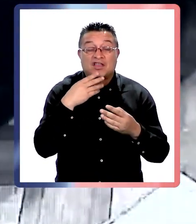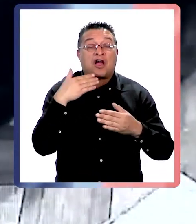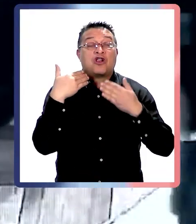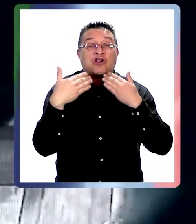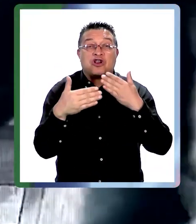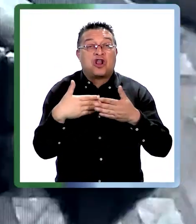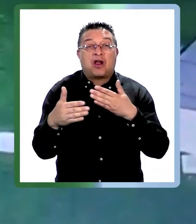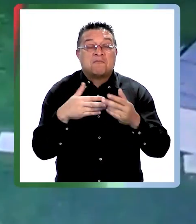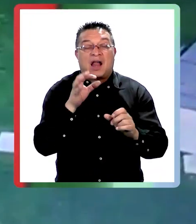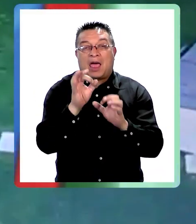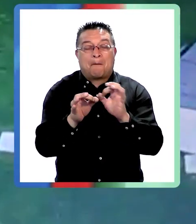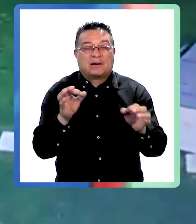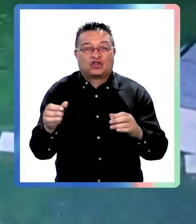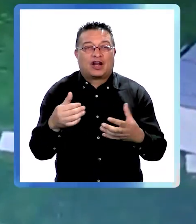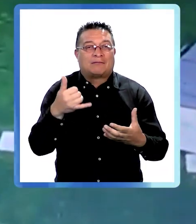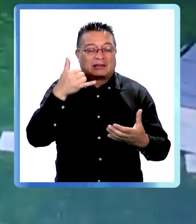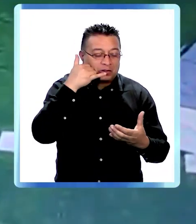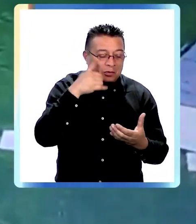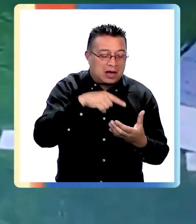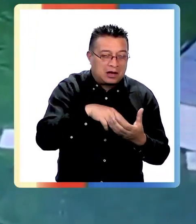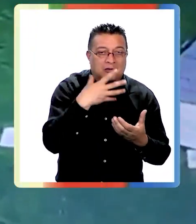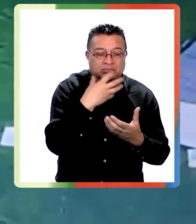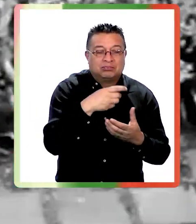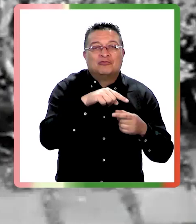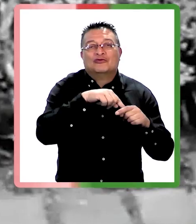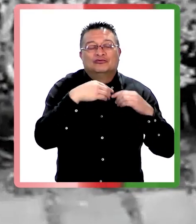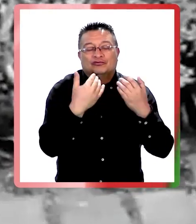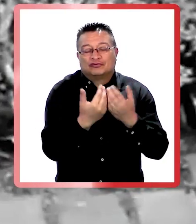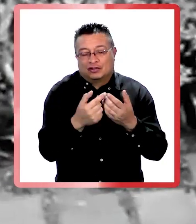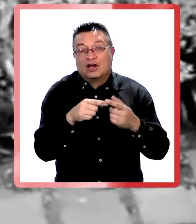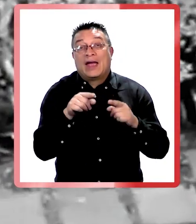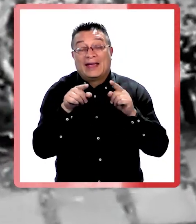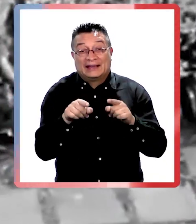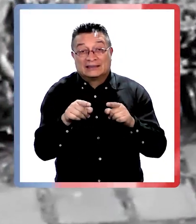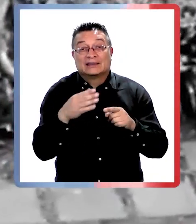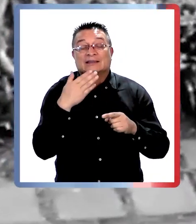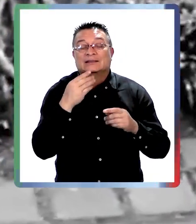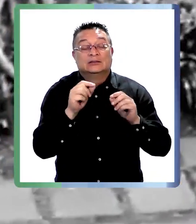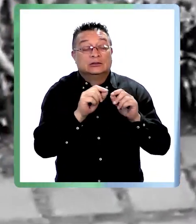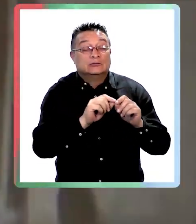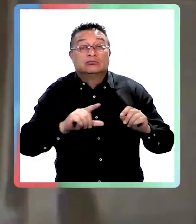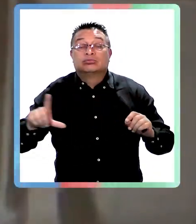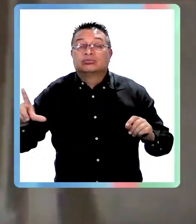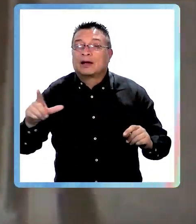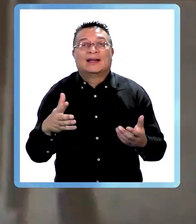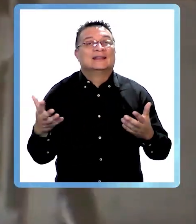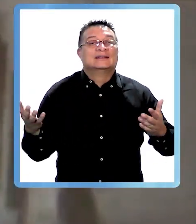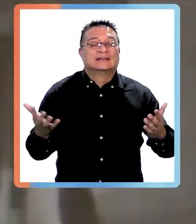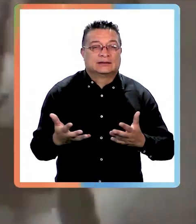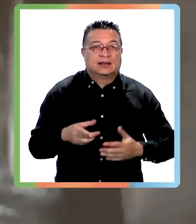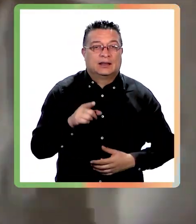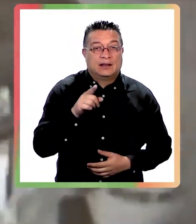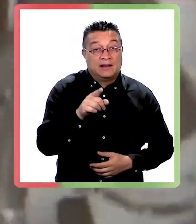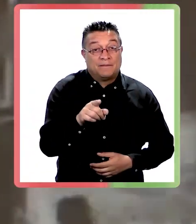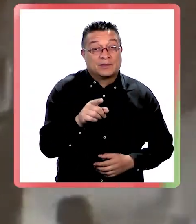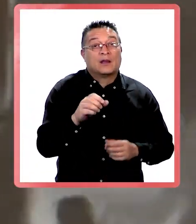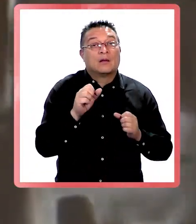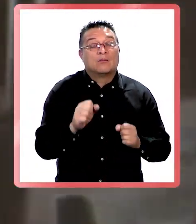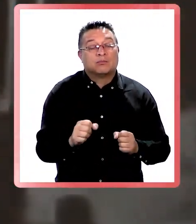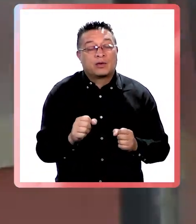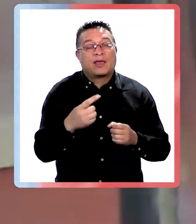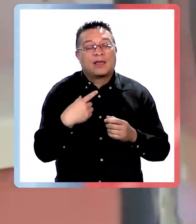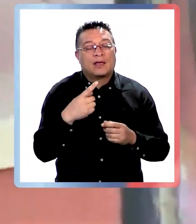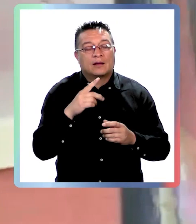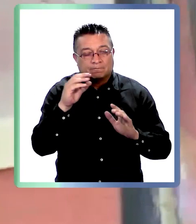vida cotidiana y a las personas. Y el vigilantismo tiene que ver con esta corriente que ve o